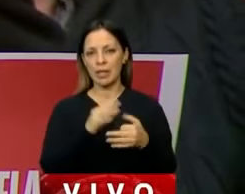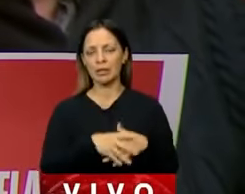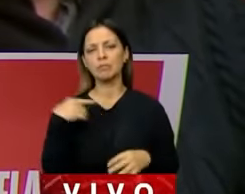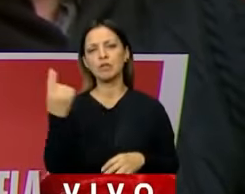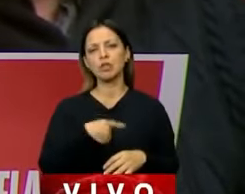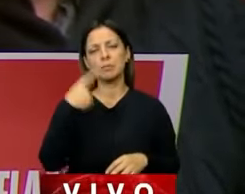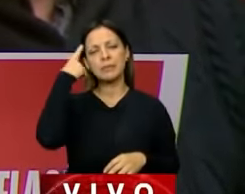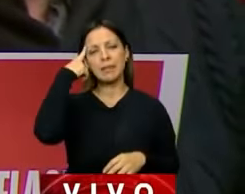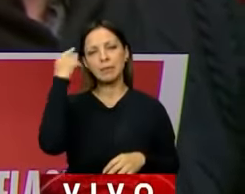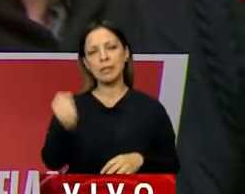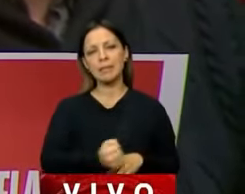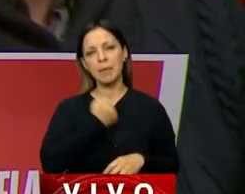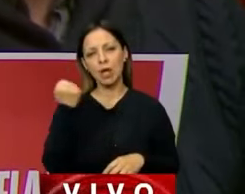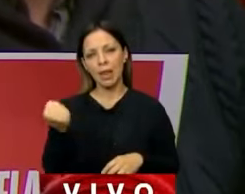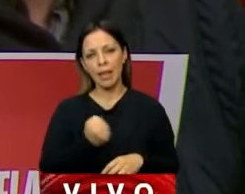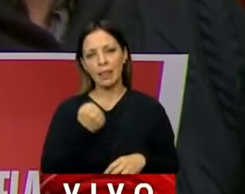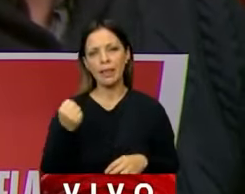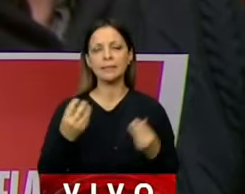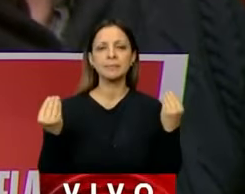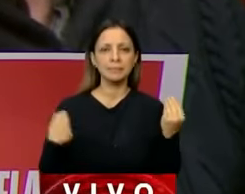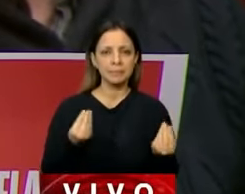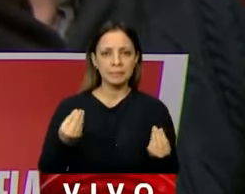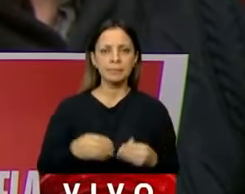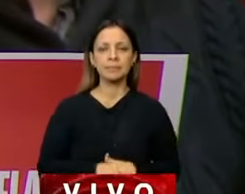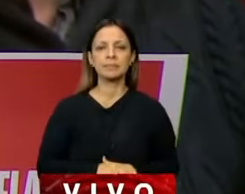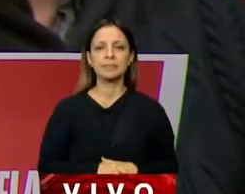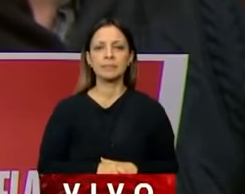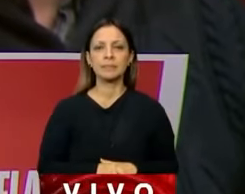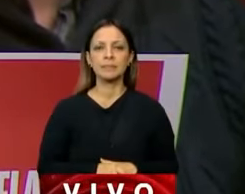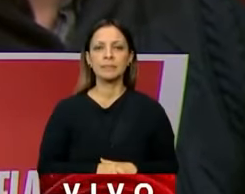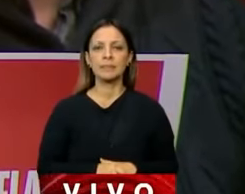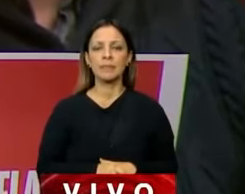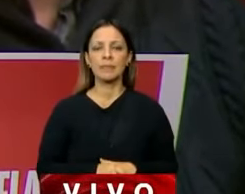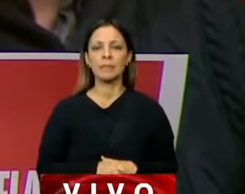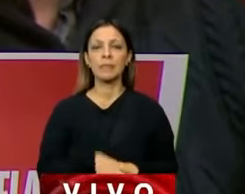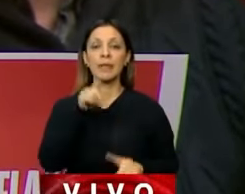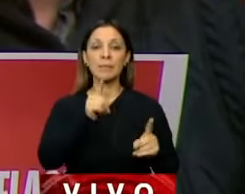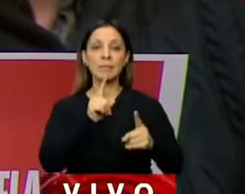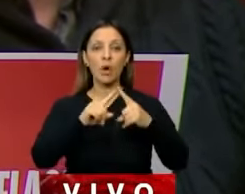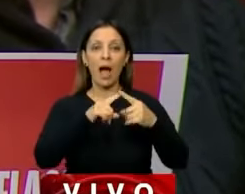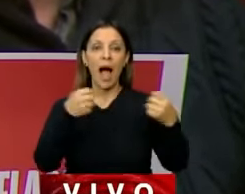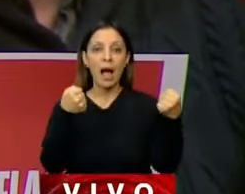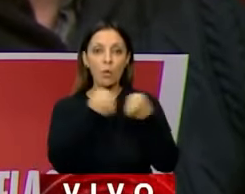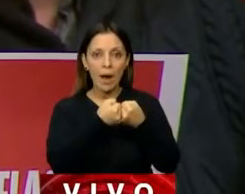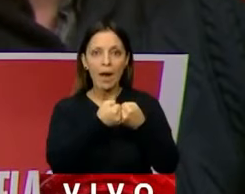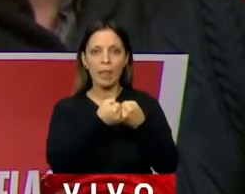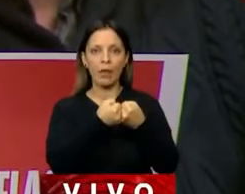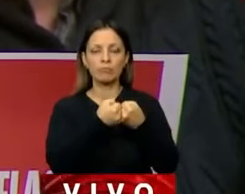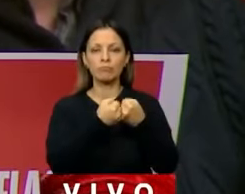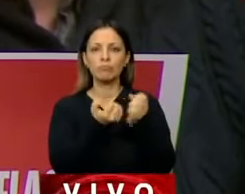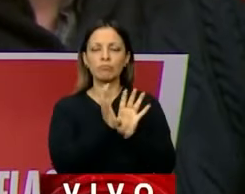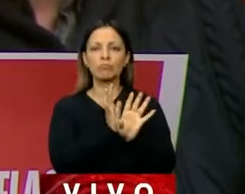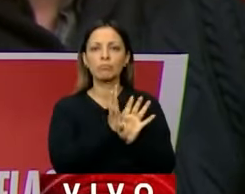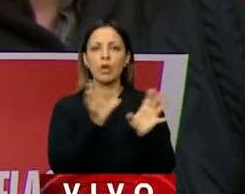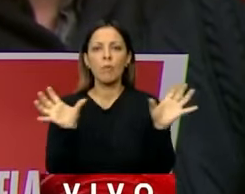nos parece importante es que este acuerdo entre los principales bloques